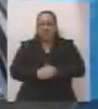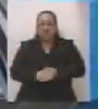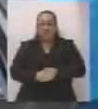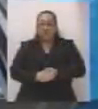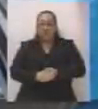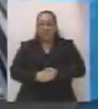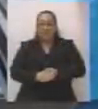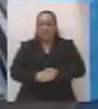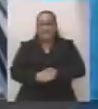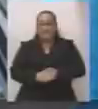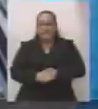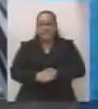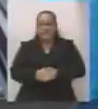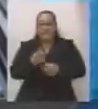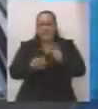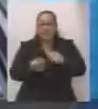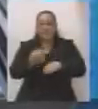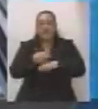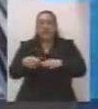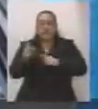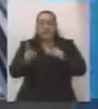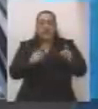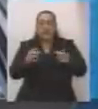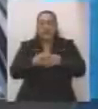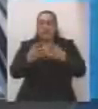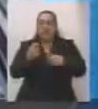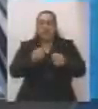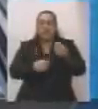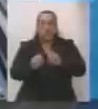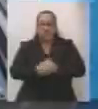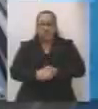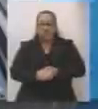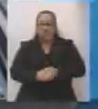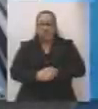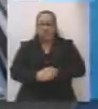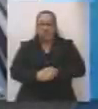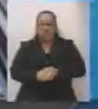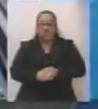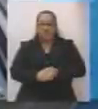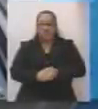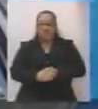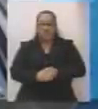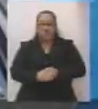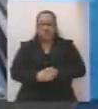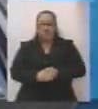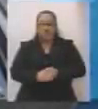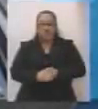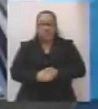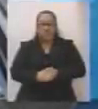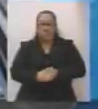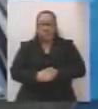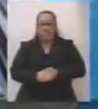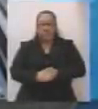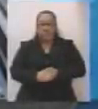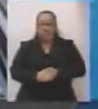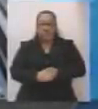de nuestros técnicos, profesionales, directivos y empresarios es una tarea compartida por quienes toman